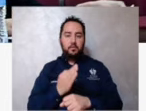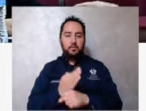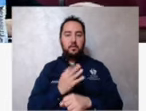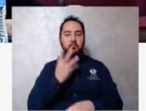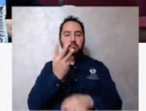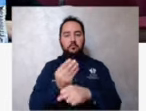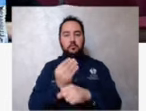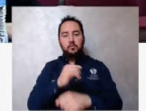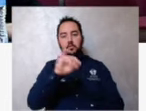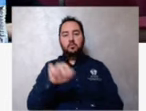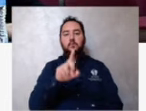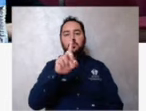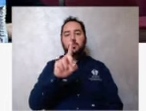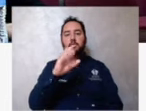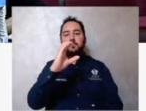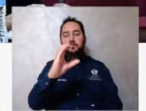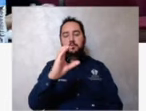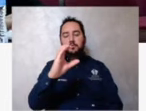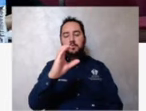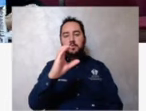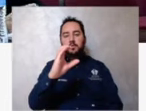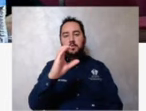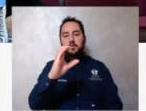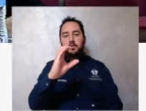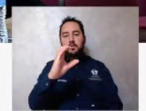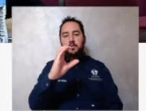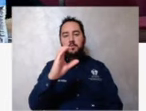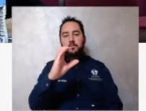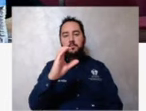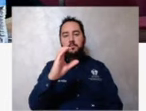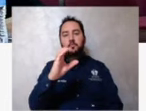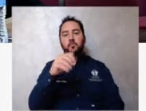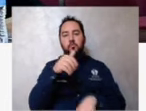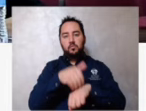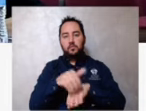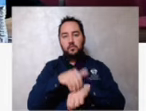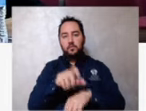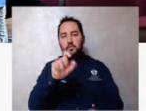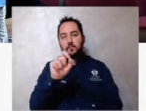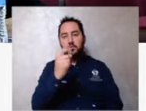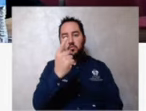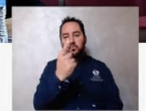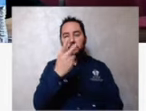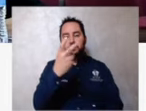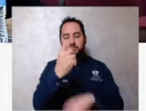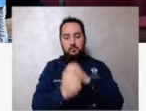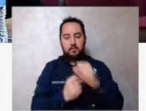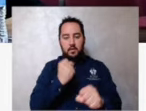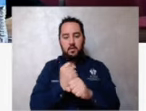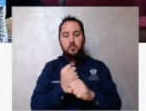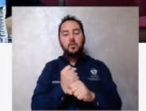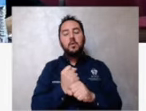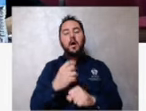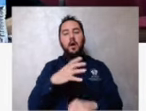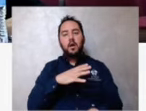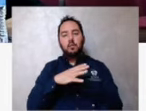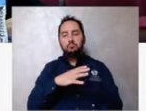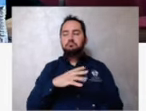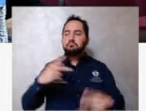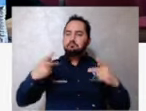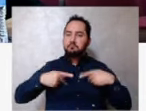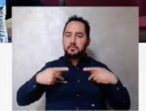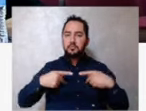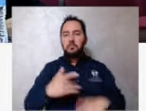del juicio para la protección de los derechos políticos y electorales de la ciudadanía número 21 del presente año, promovido por una ciudadana quien